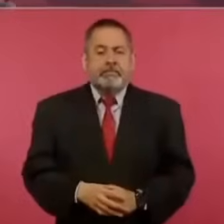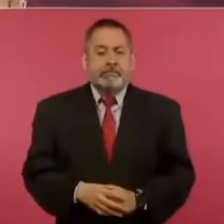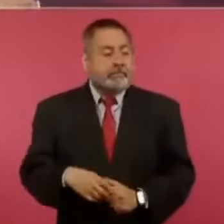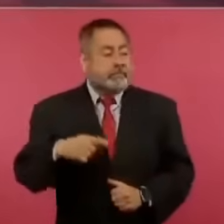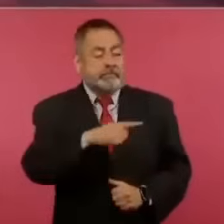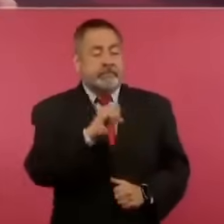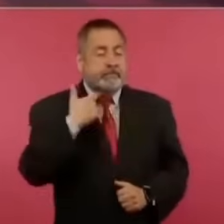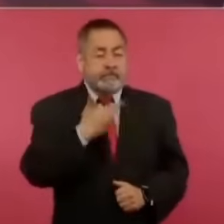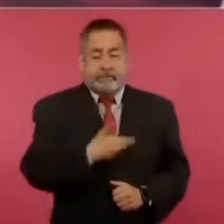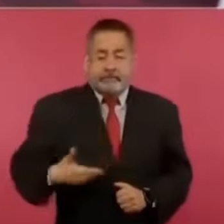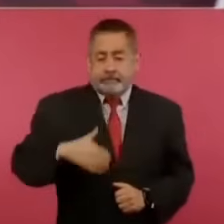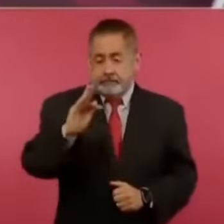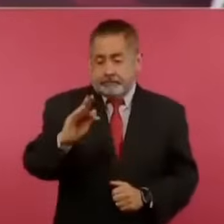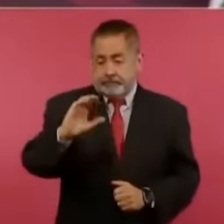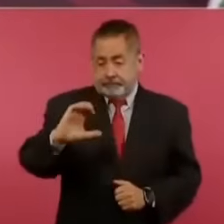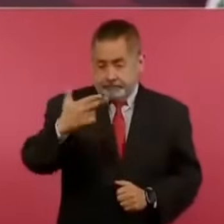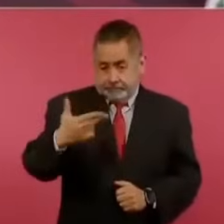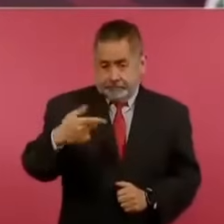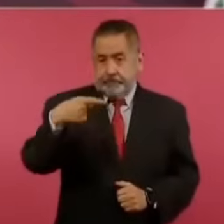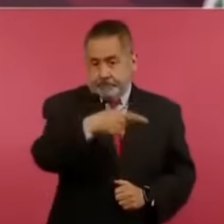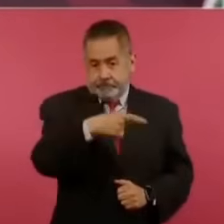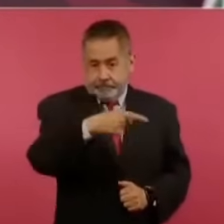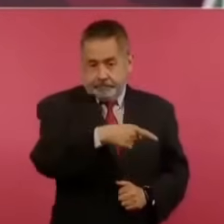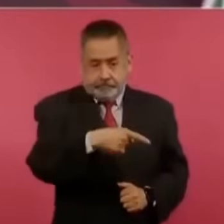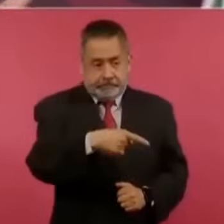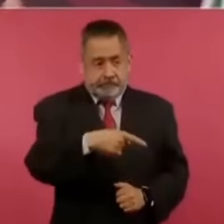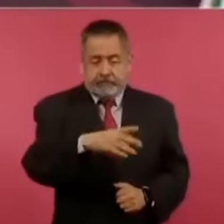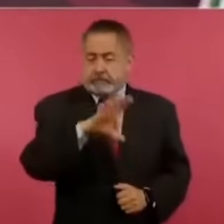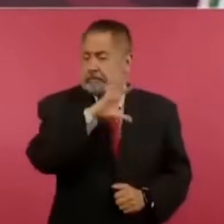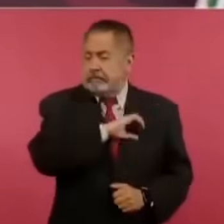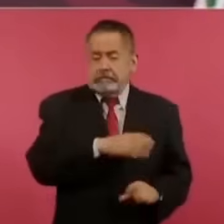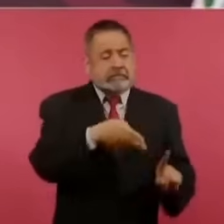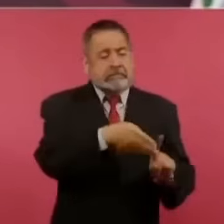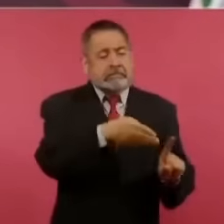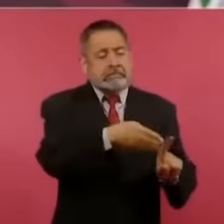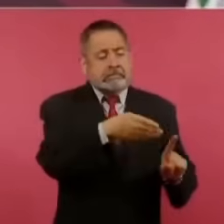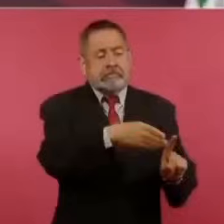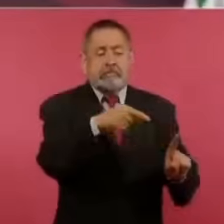Calderón tenía como empresa favorita,